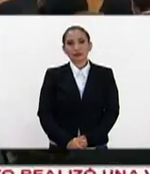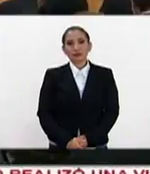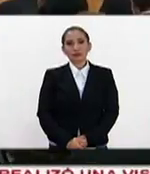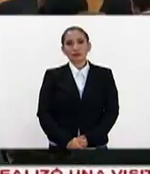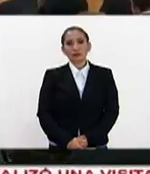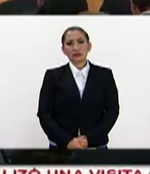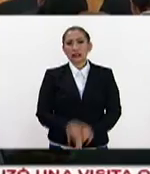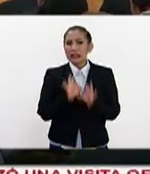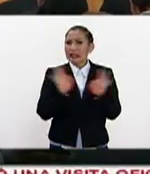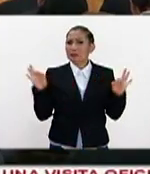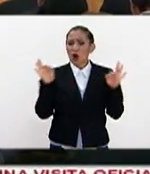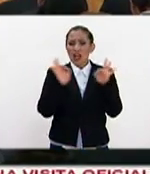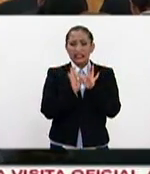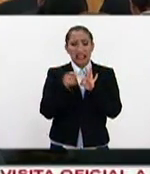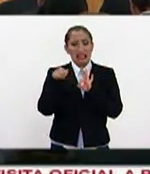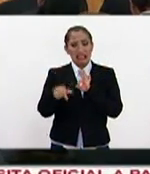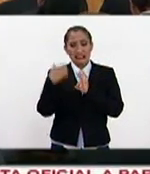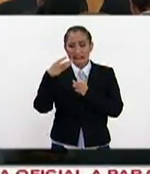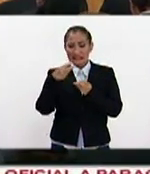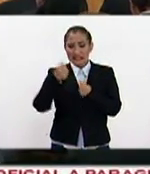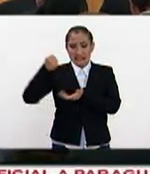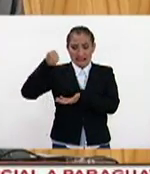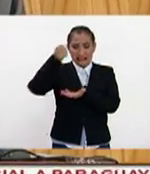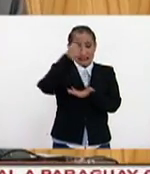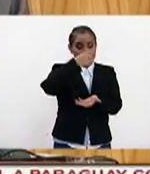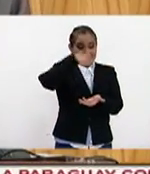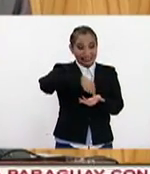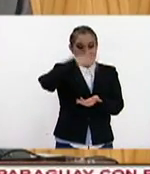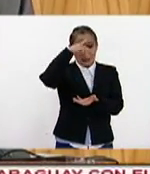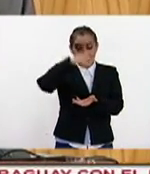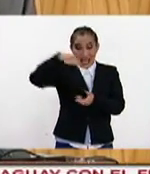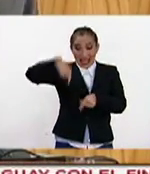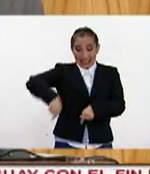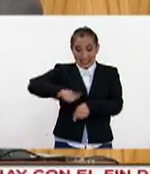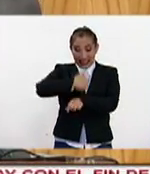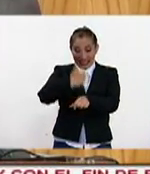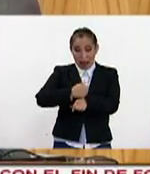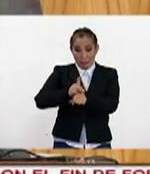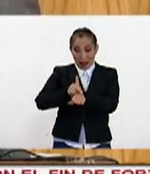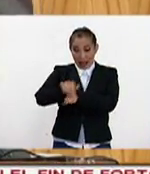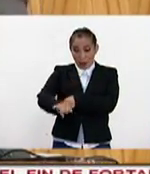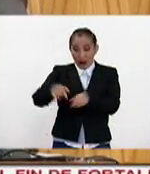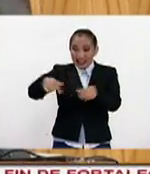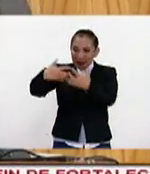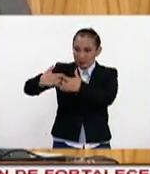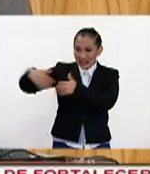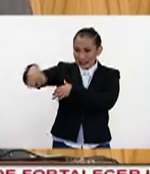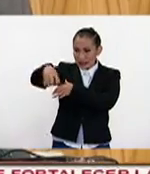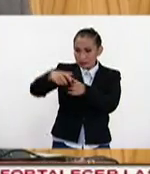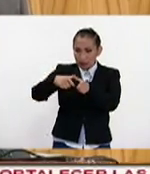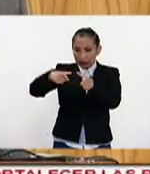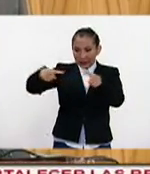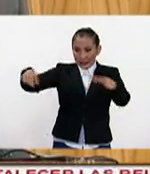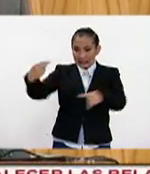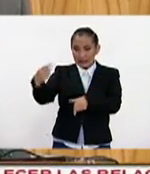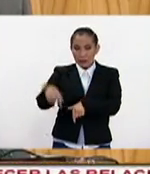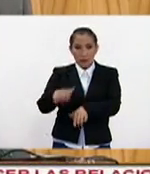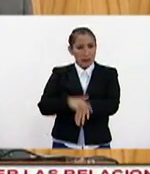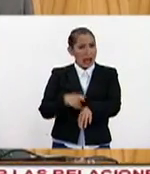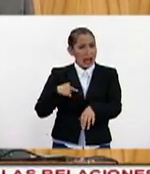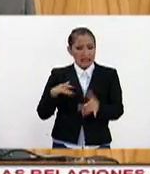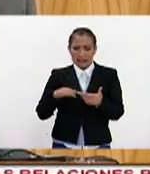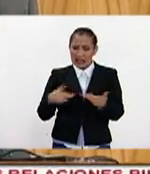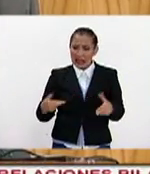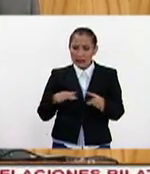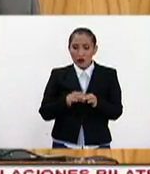muy importante que esta gran inversión que tenemos nosotros de mexicanos hoy en el Paraguay pueda seguir creciendo. Y queremos